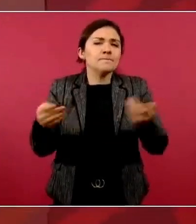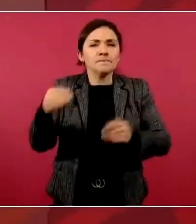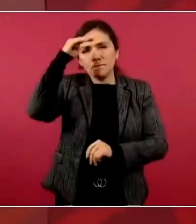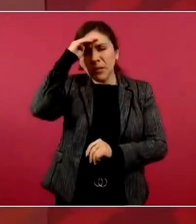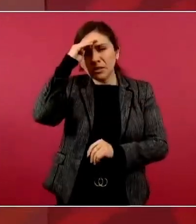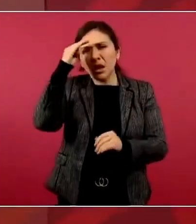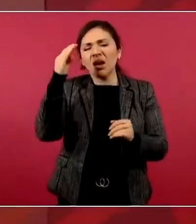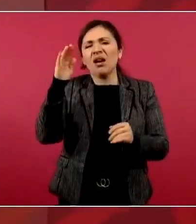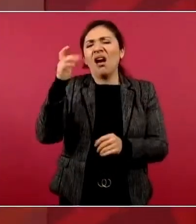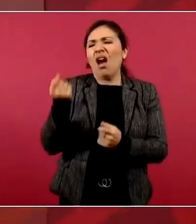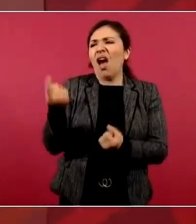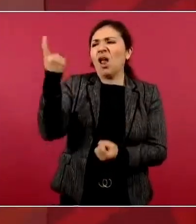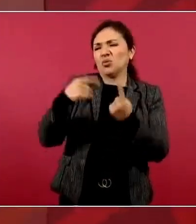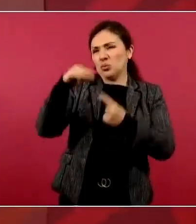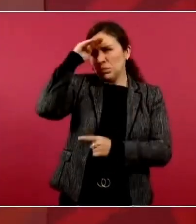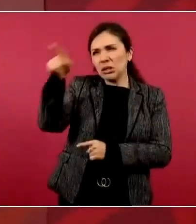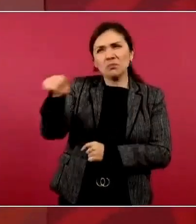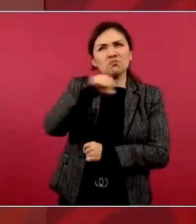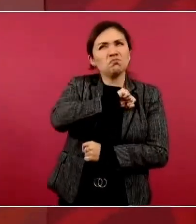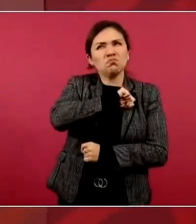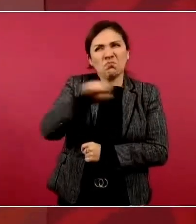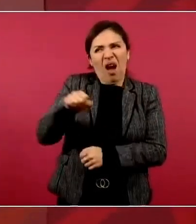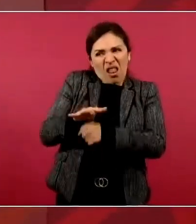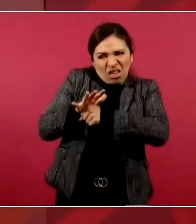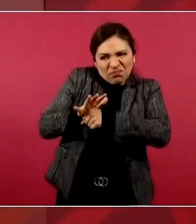algunos opresivos,